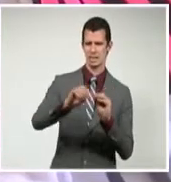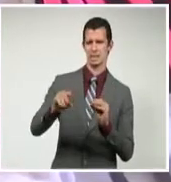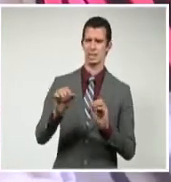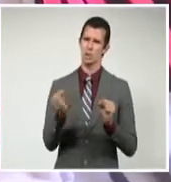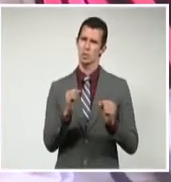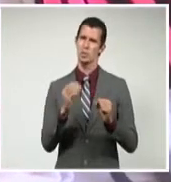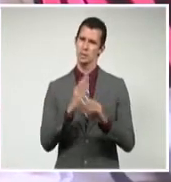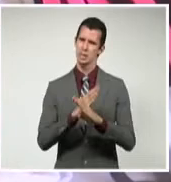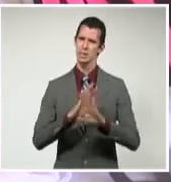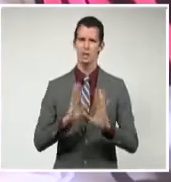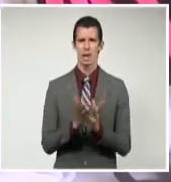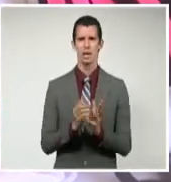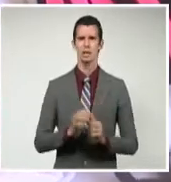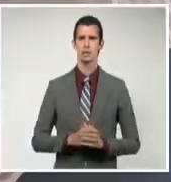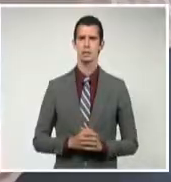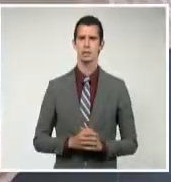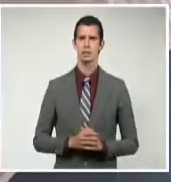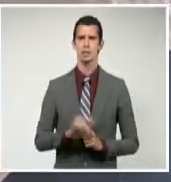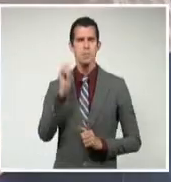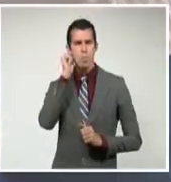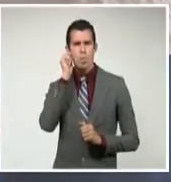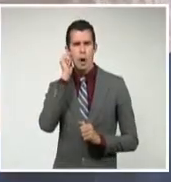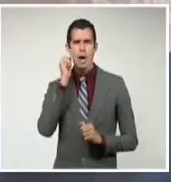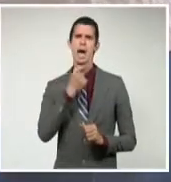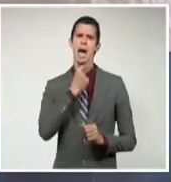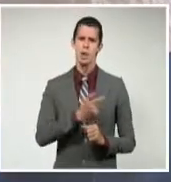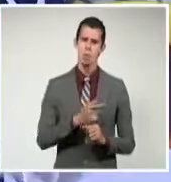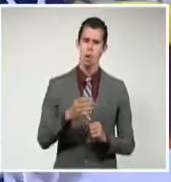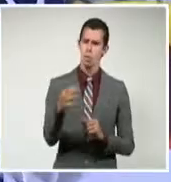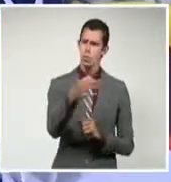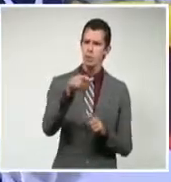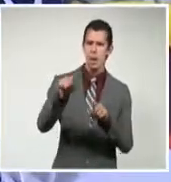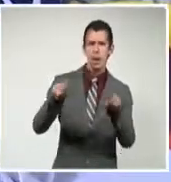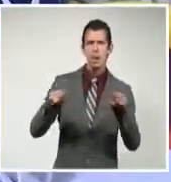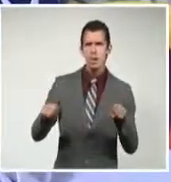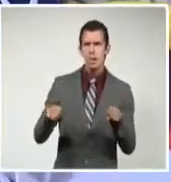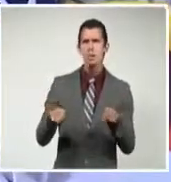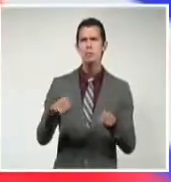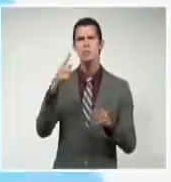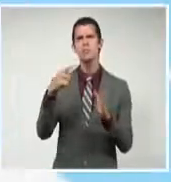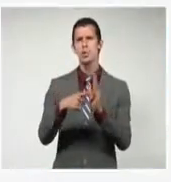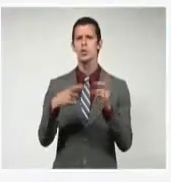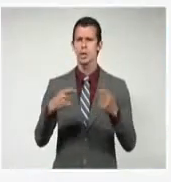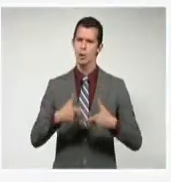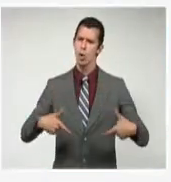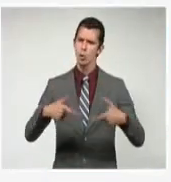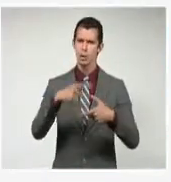el trabajo comunitario de las féminas se incluyen en la agenda de este Congreso.